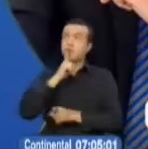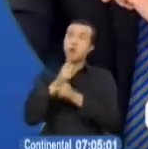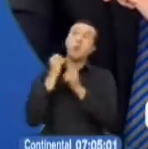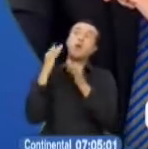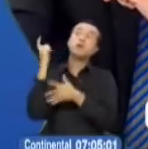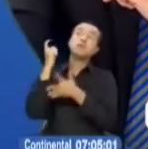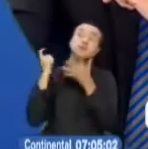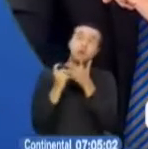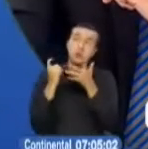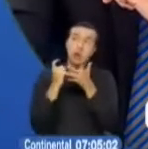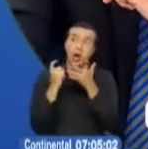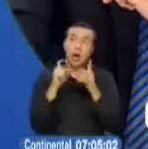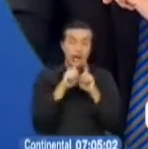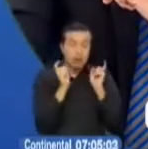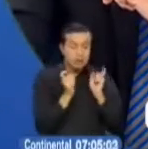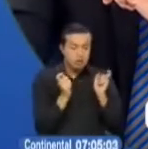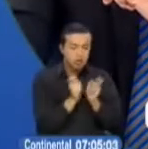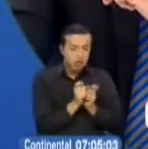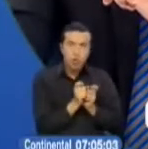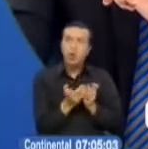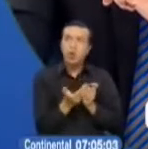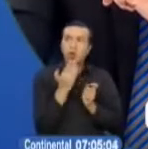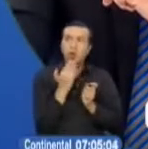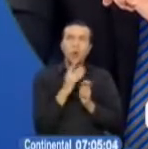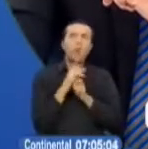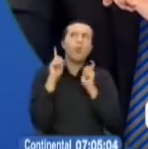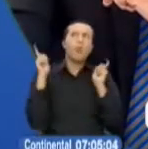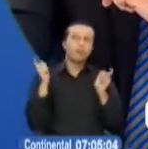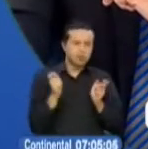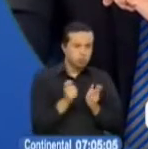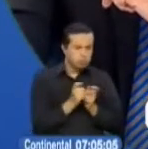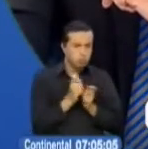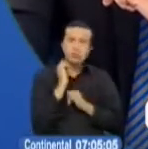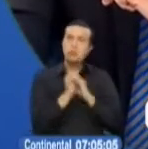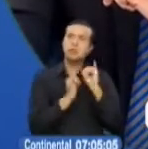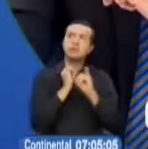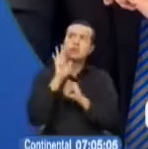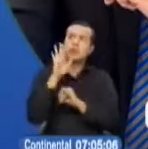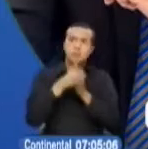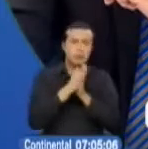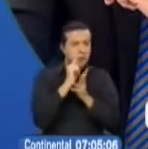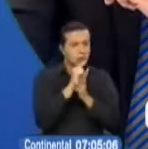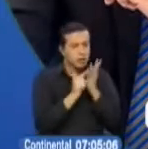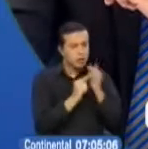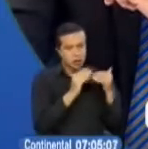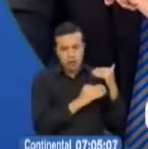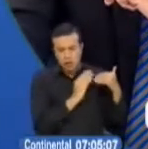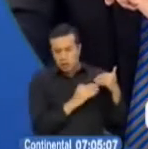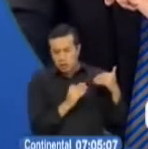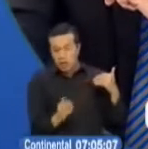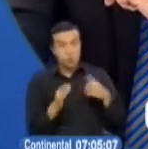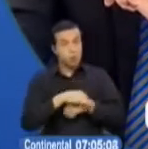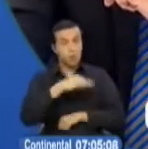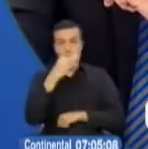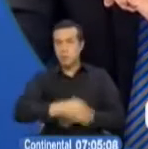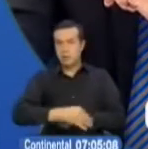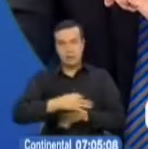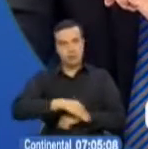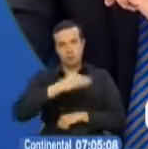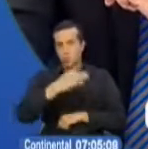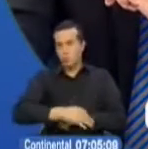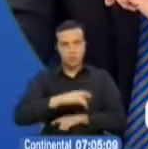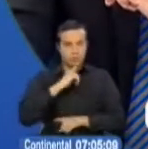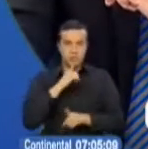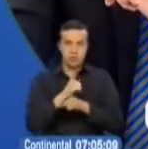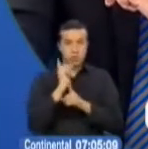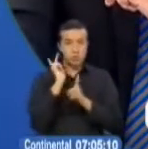cuando alguien quiere comprar o cuando tenemos una demanda del exterior, la periodicidad y el cumplimiento. Entonces,